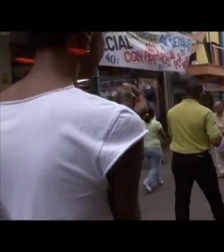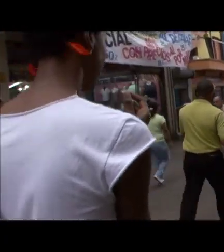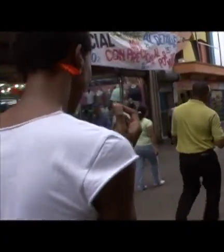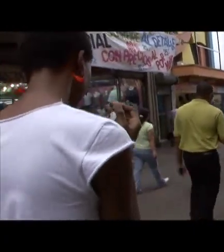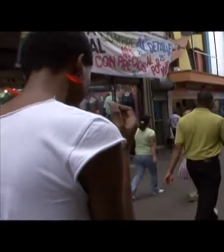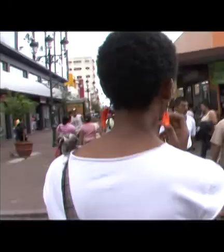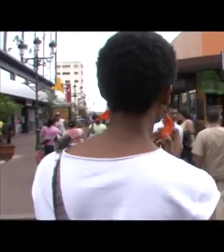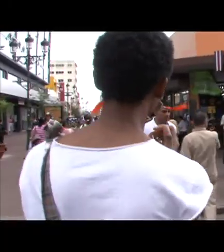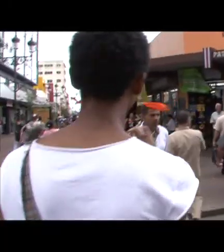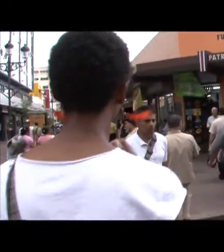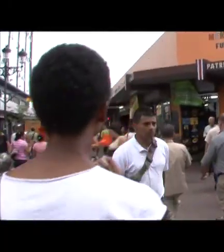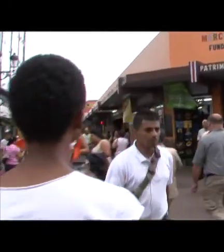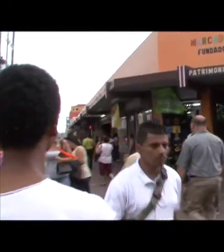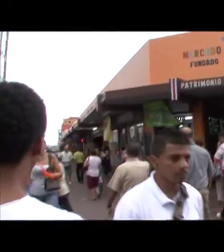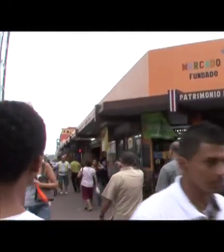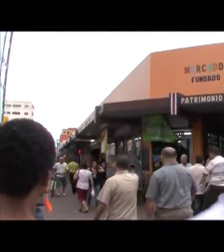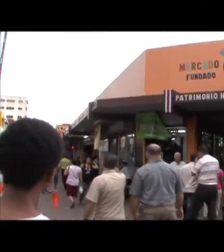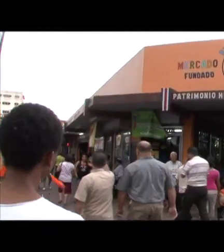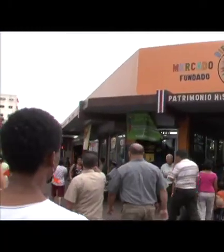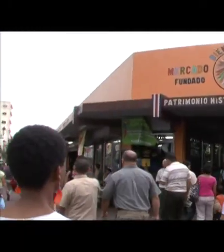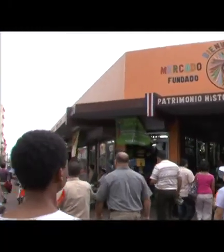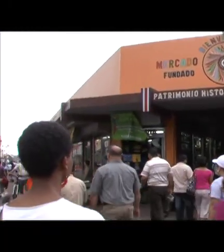mismo. Entonces...